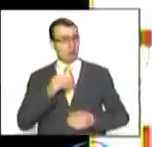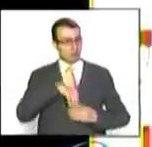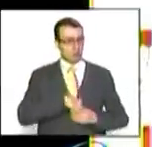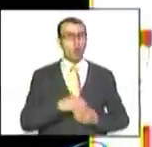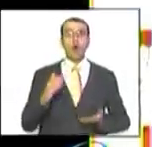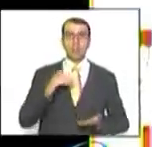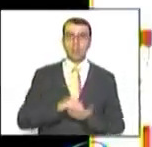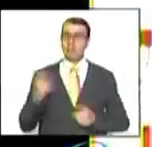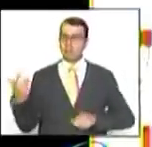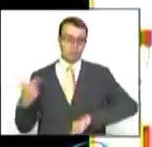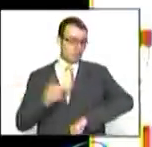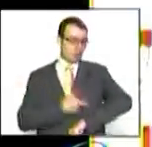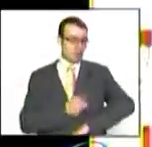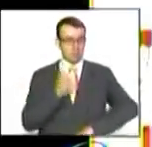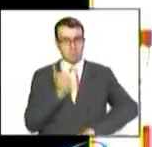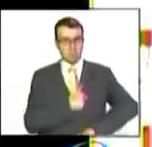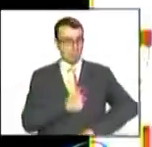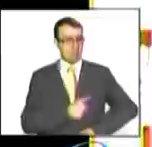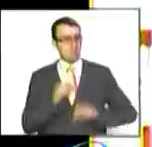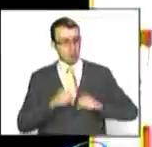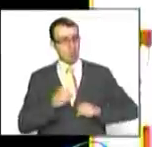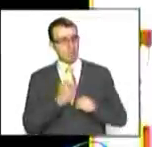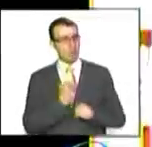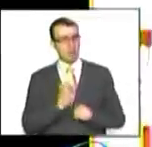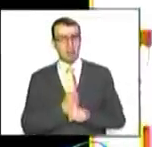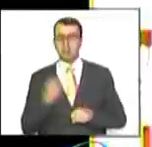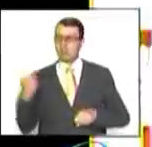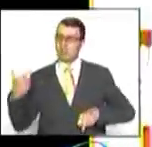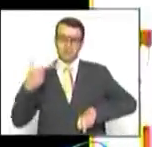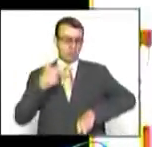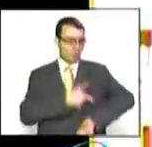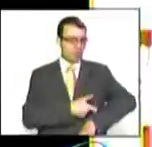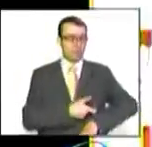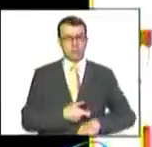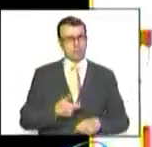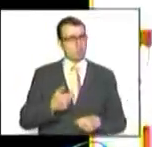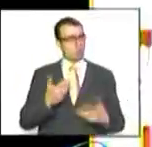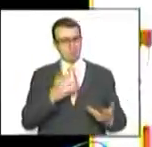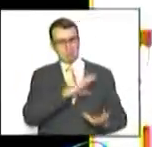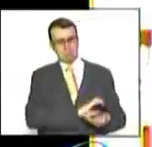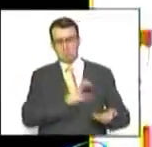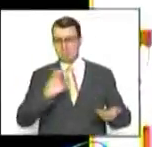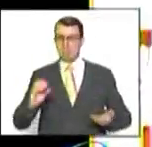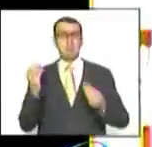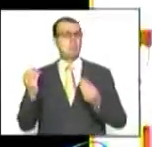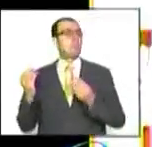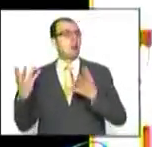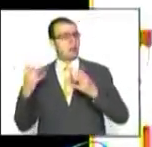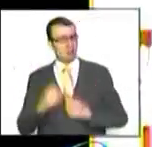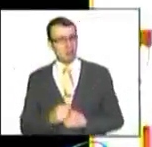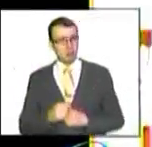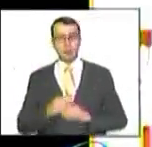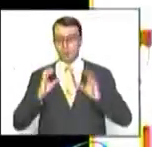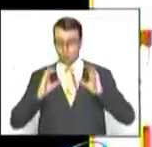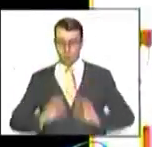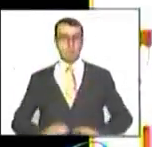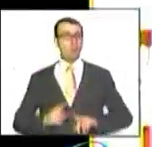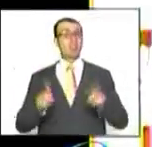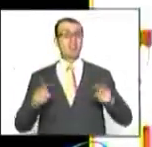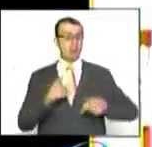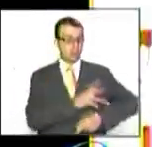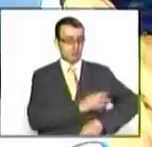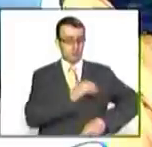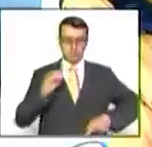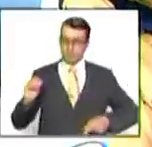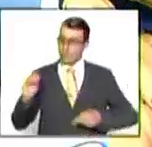inyectar? Si estando ahí ella misma puede trabajar. ¿Cuál es la diferencia en que esté en el cuerpo a que ustedes la saquen, la